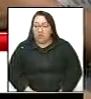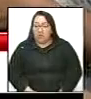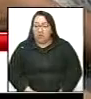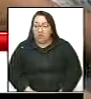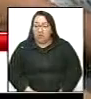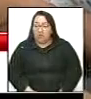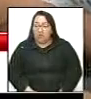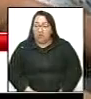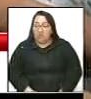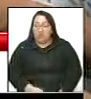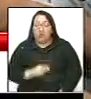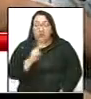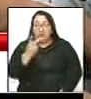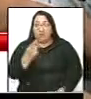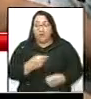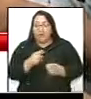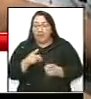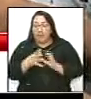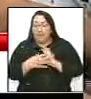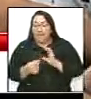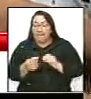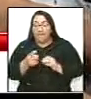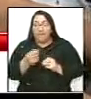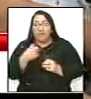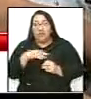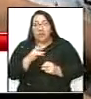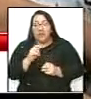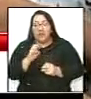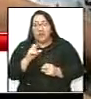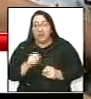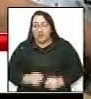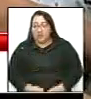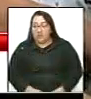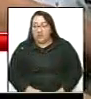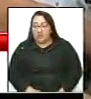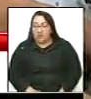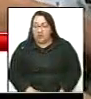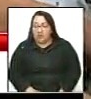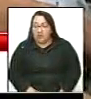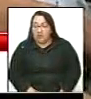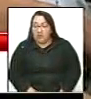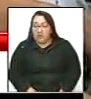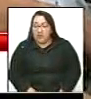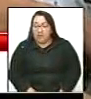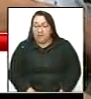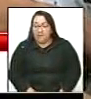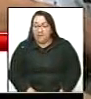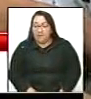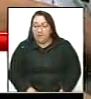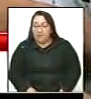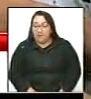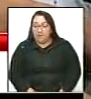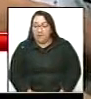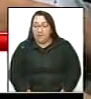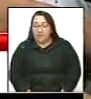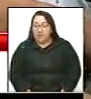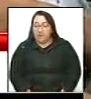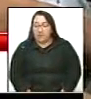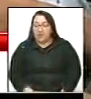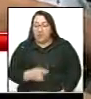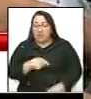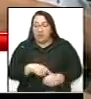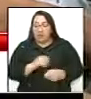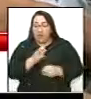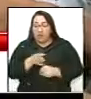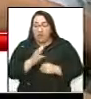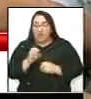sustentando en el sentido del plagio, de un supuesto plagio que habría hecho el fiscal de la Nación. Pero usted, al momento de su